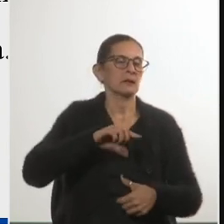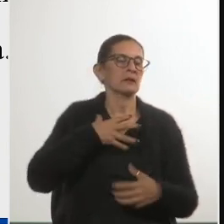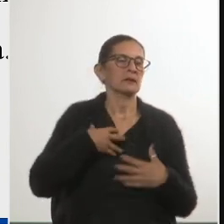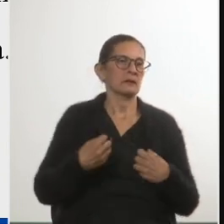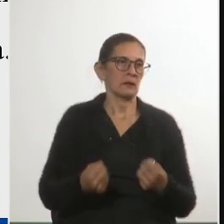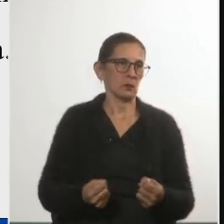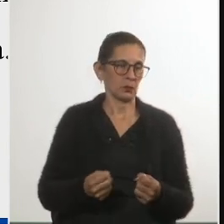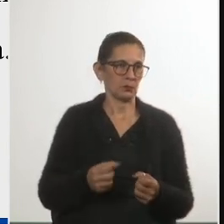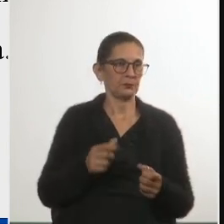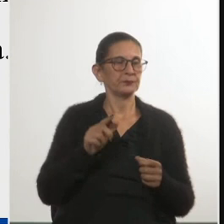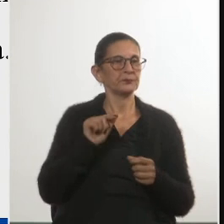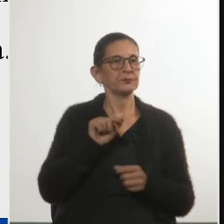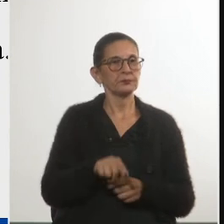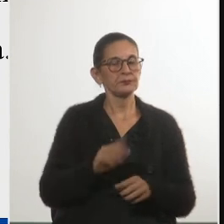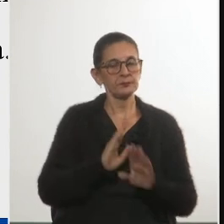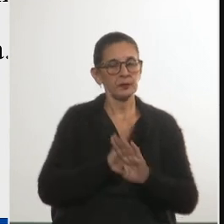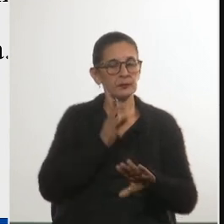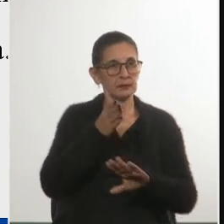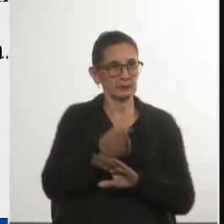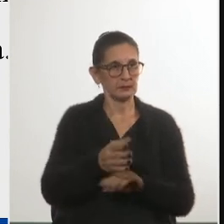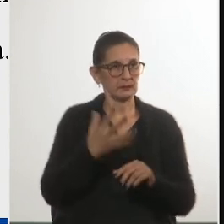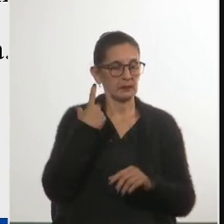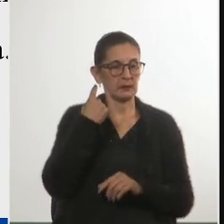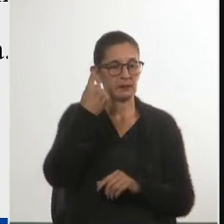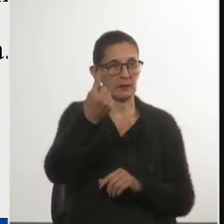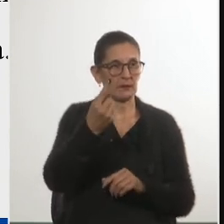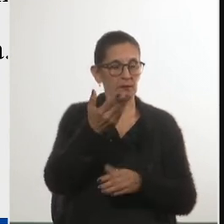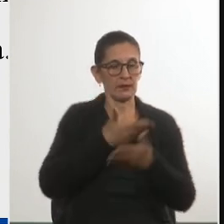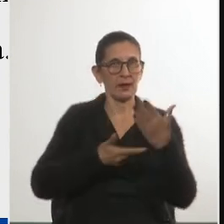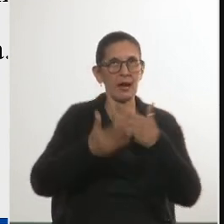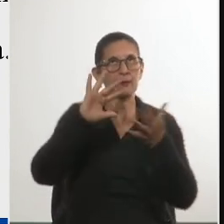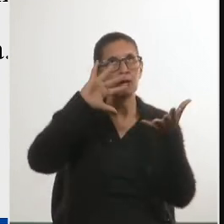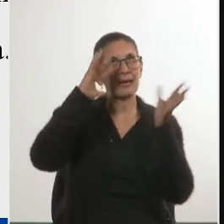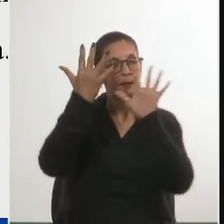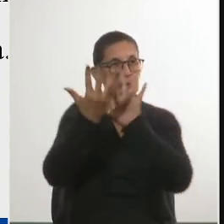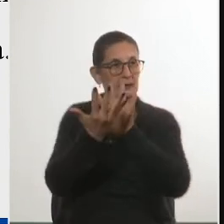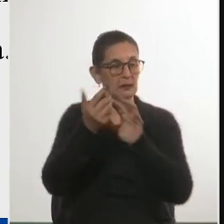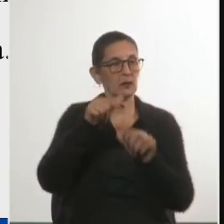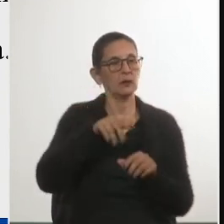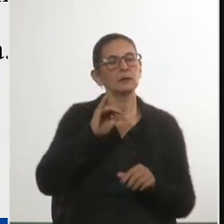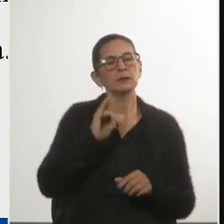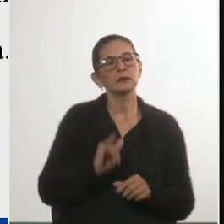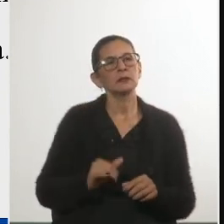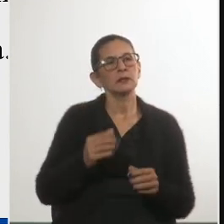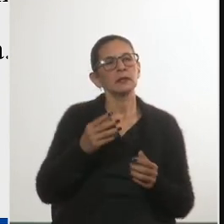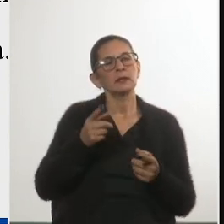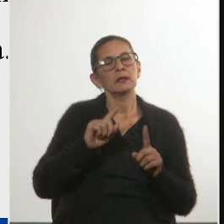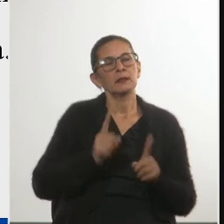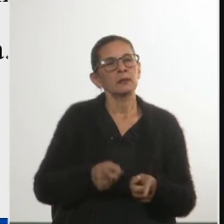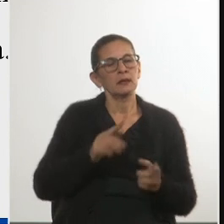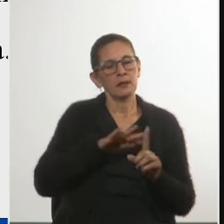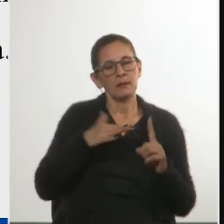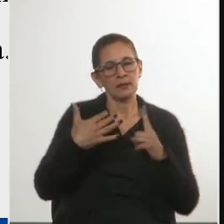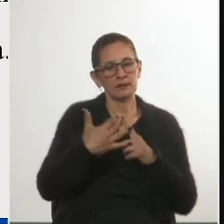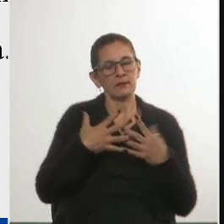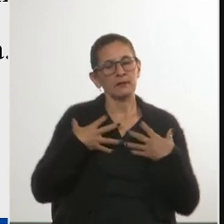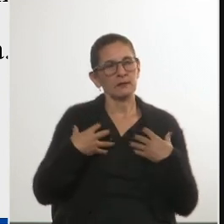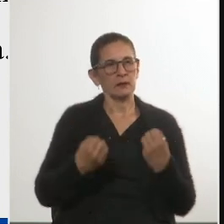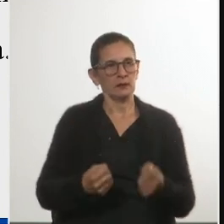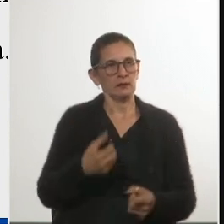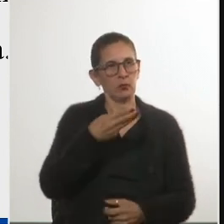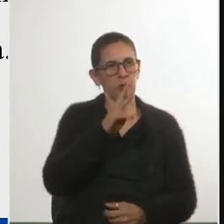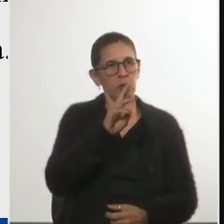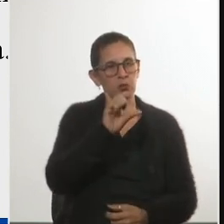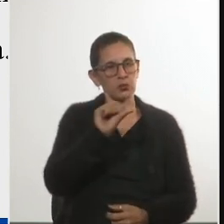En dicha reunión participa el jefe de la Unidad de Cambio Climático y Determinantes Ambientales de la Salud, Daniel